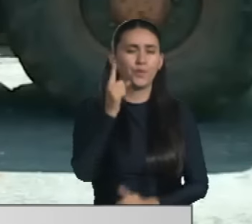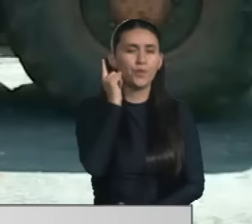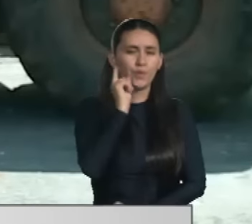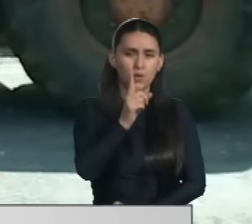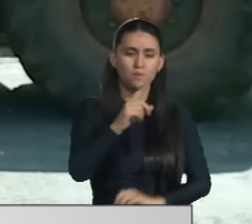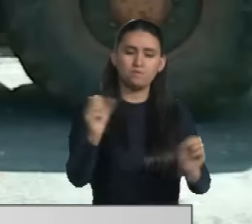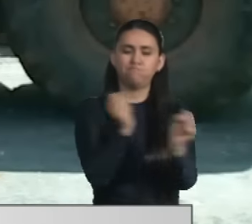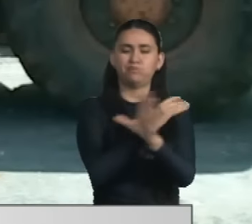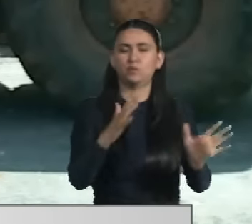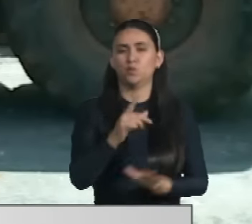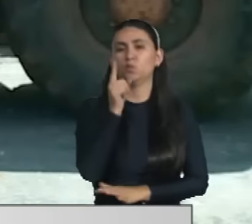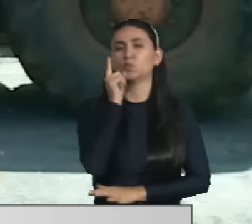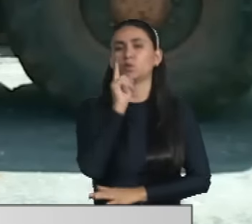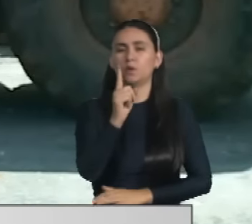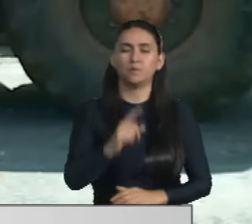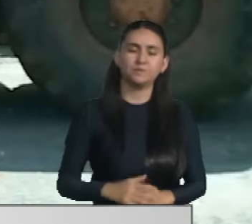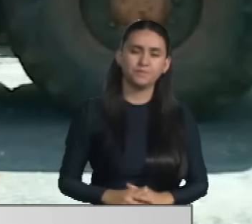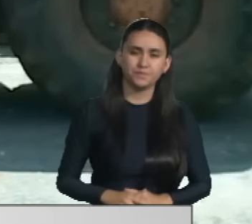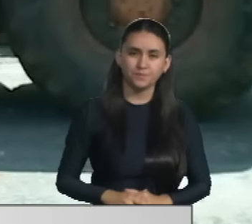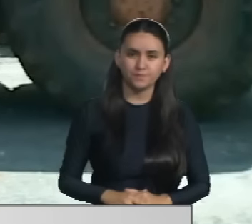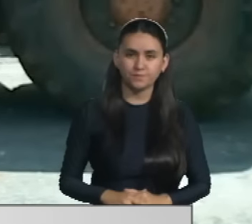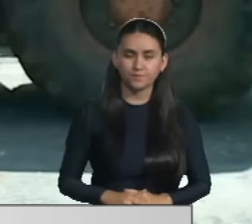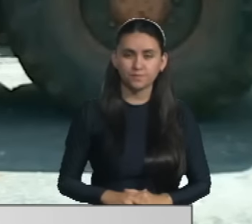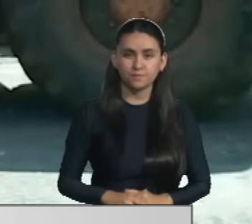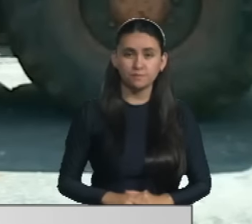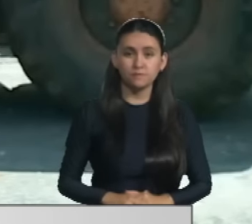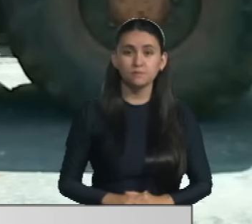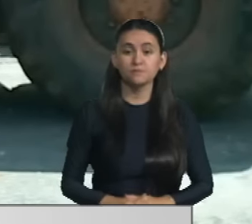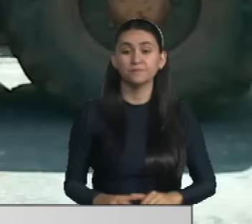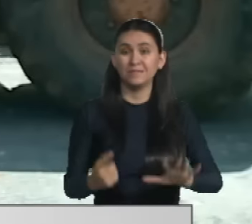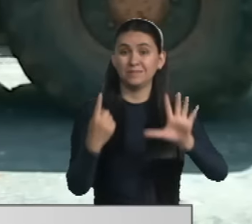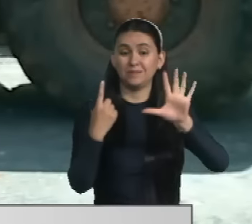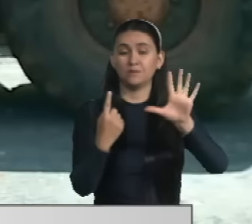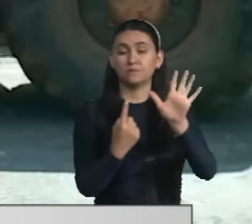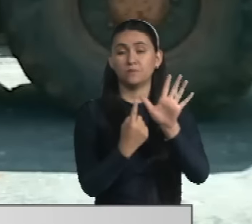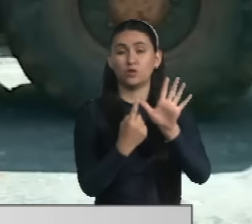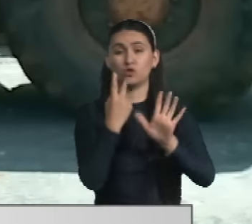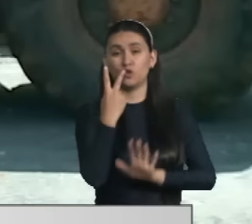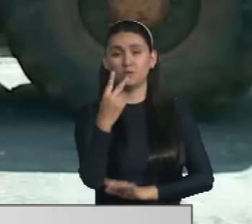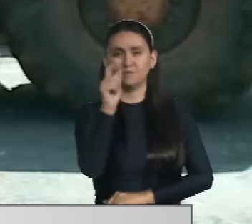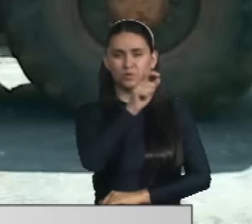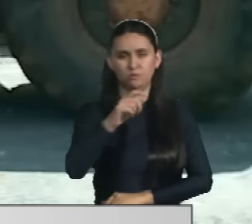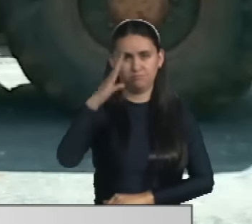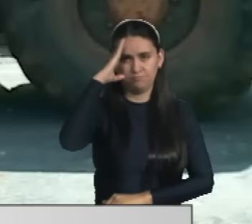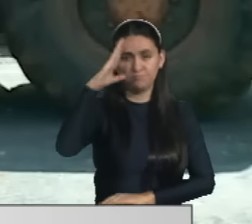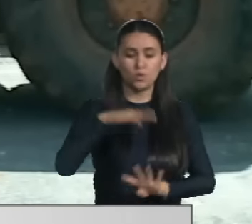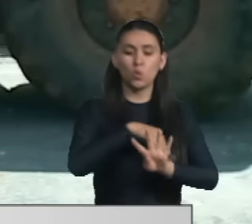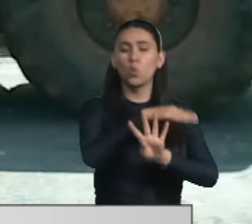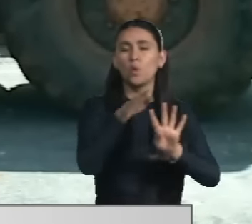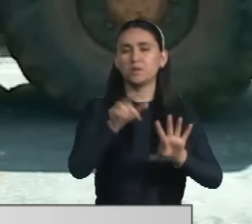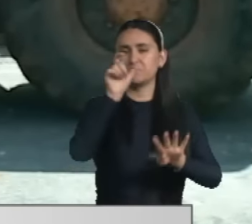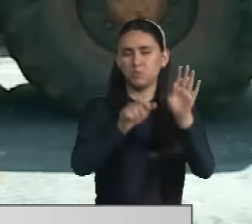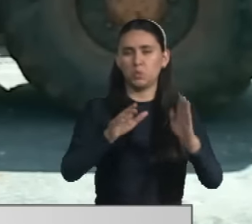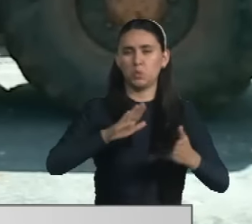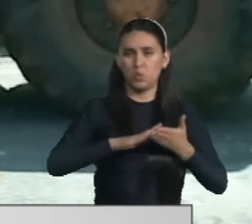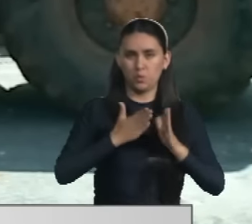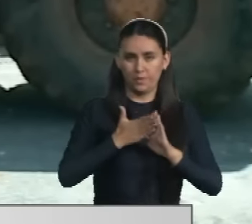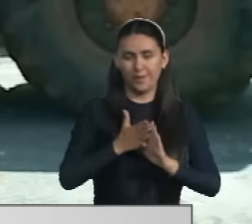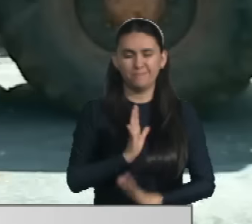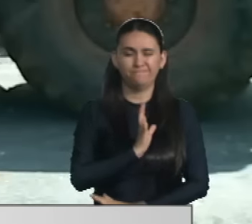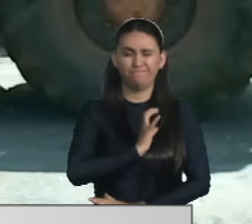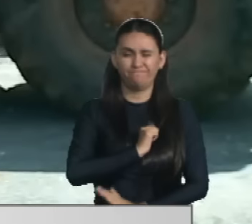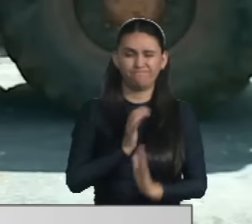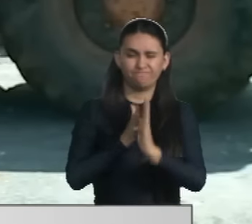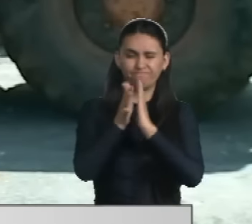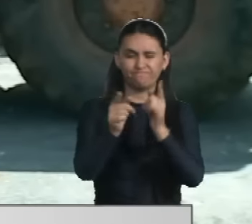la detonación de ese artefacto explosivo, entre ellas 2 uniformados de la Policía Nacional y 4 civiles. A continuación, el lamentable